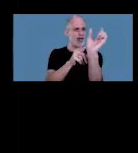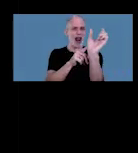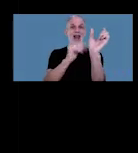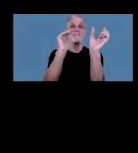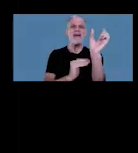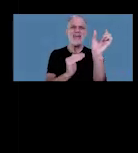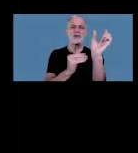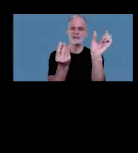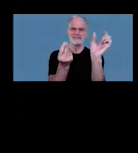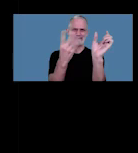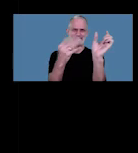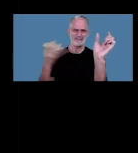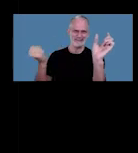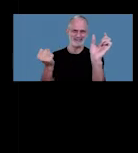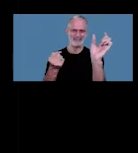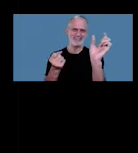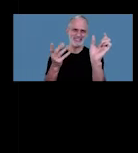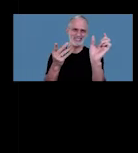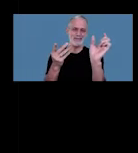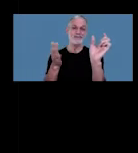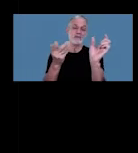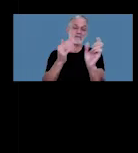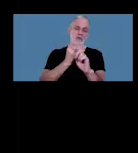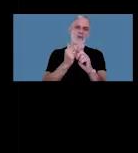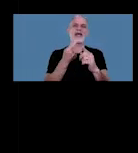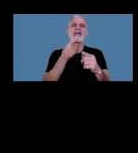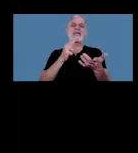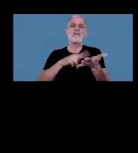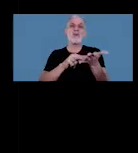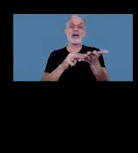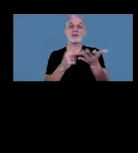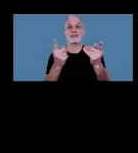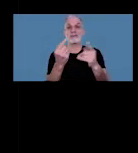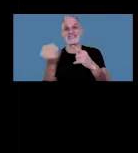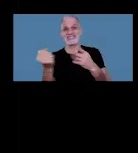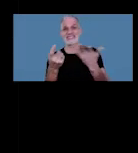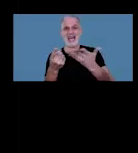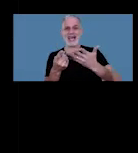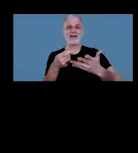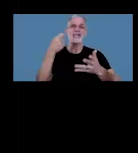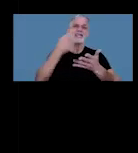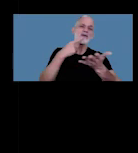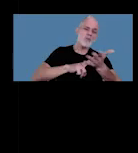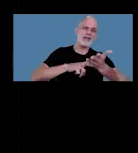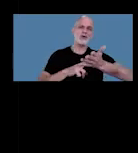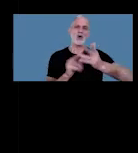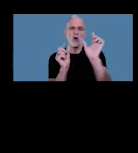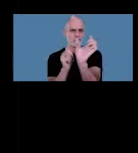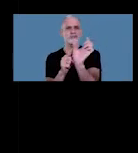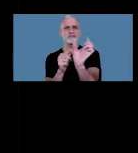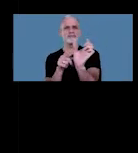las retenciones, o sea, el impuesto determinado, sin considerar las retenciones, no impuesto a pagar, impuesto determinado,